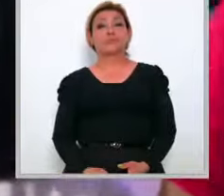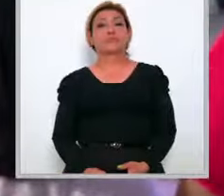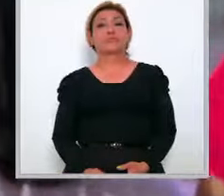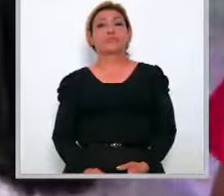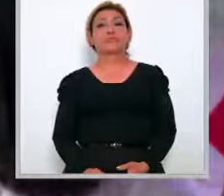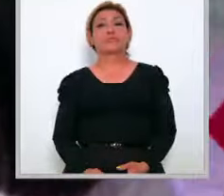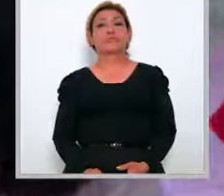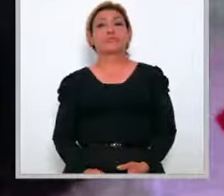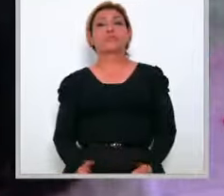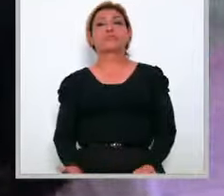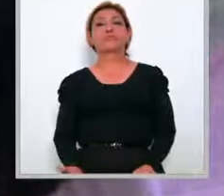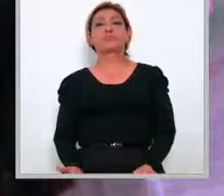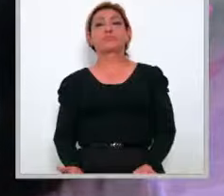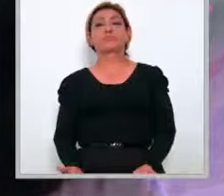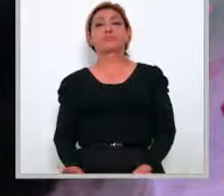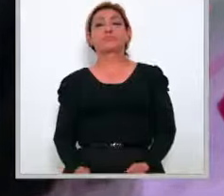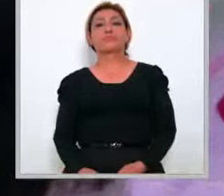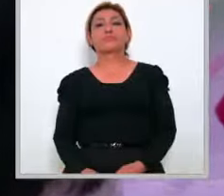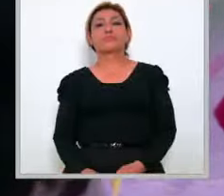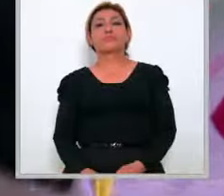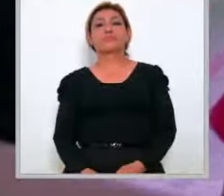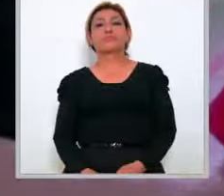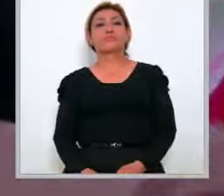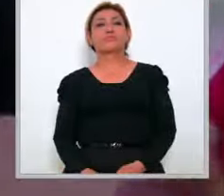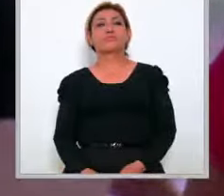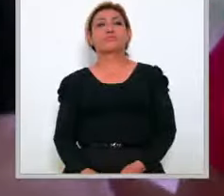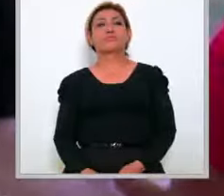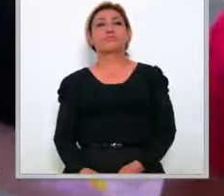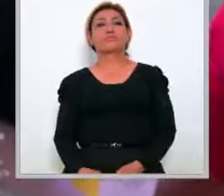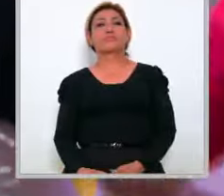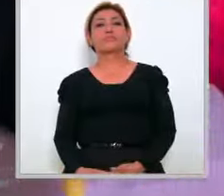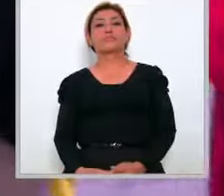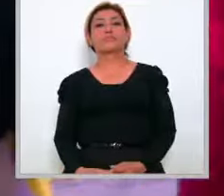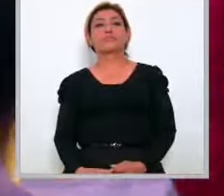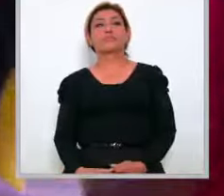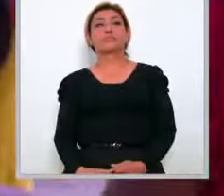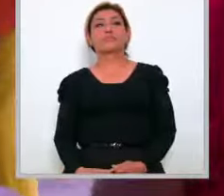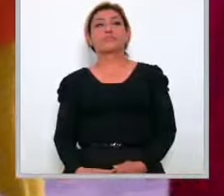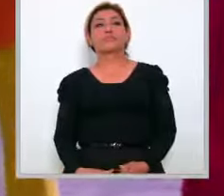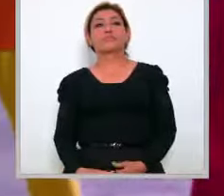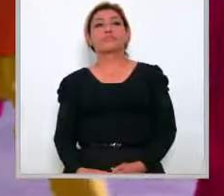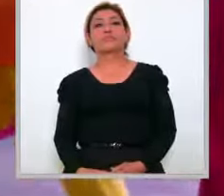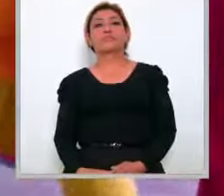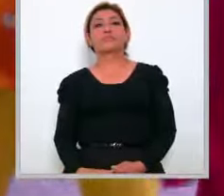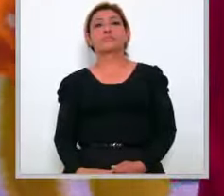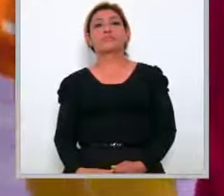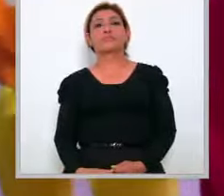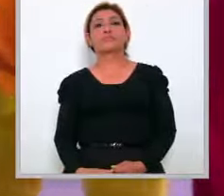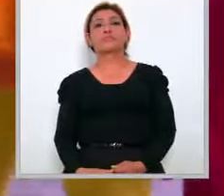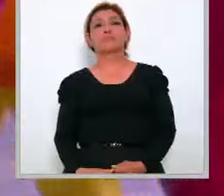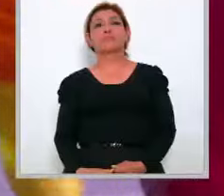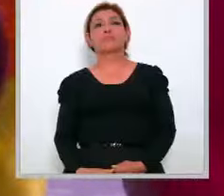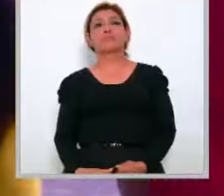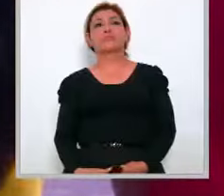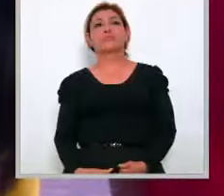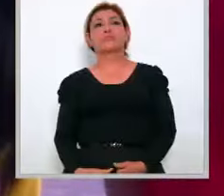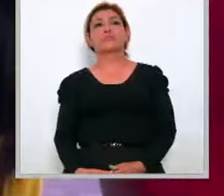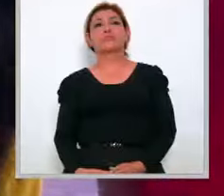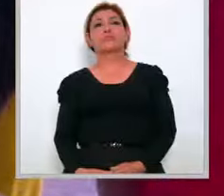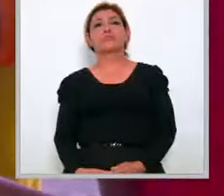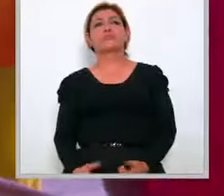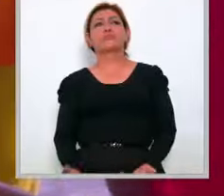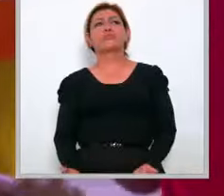Eso, amarillo, también dijeron verde. ¿Qué otro color ven en Tachi? Naranja.